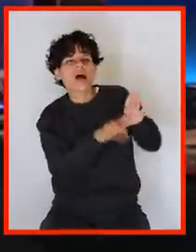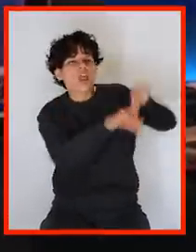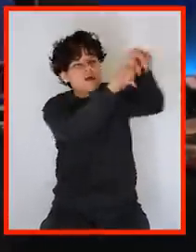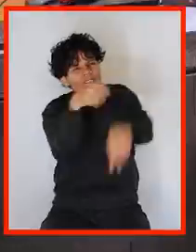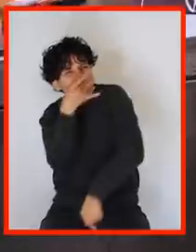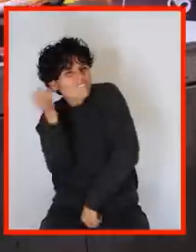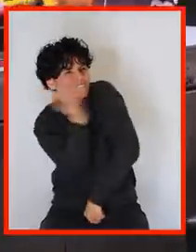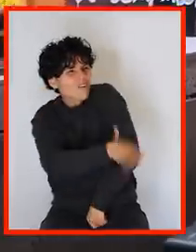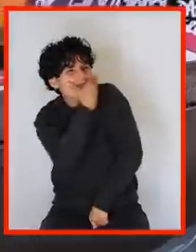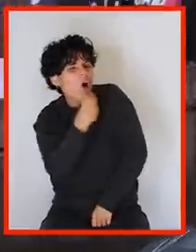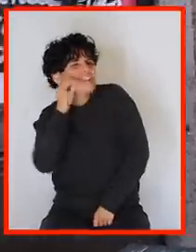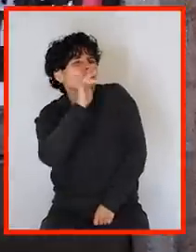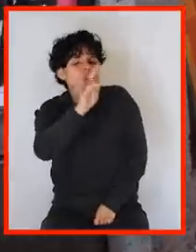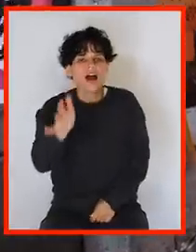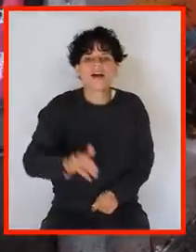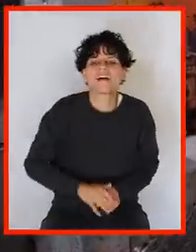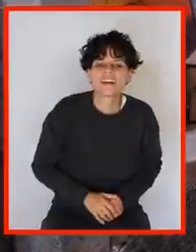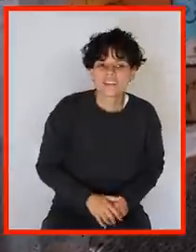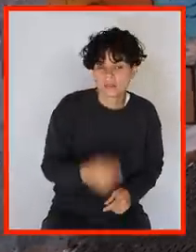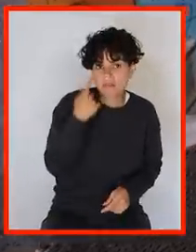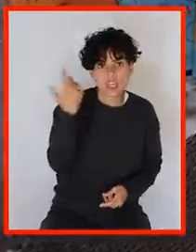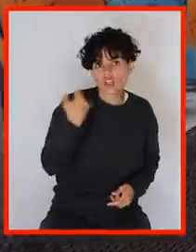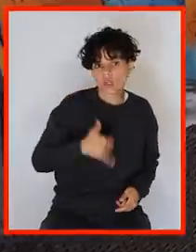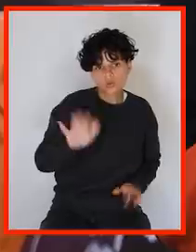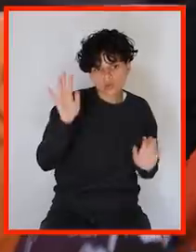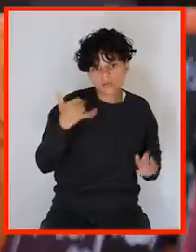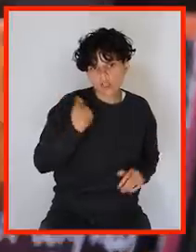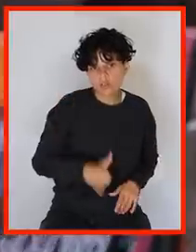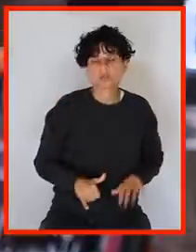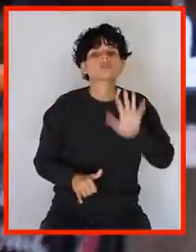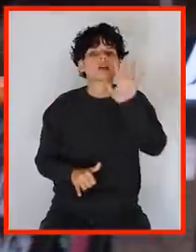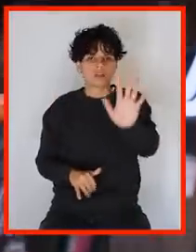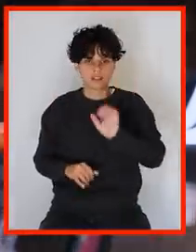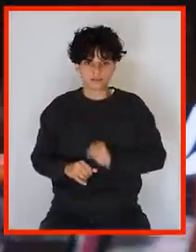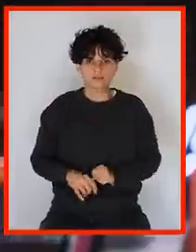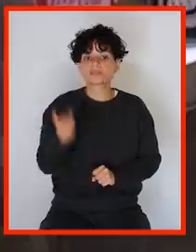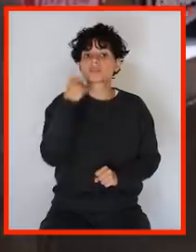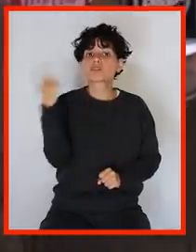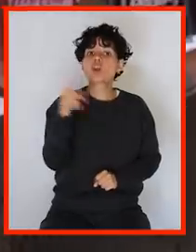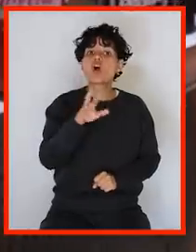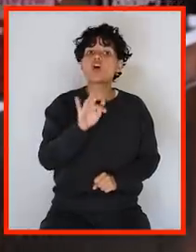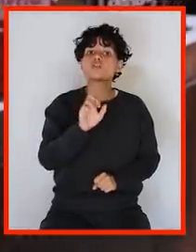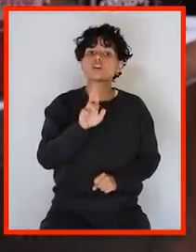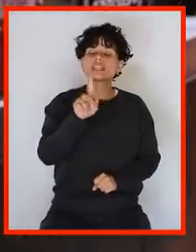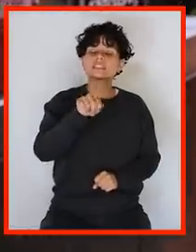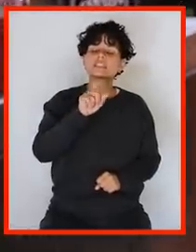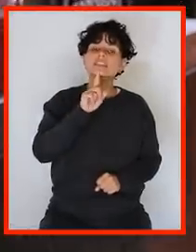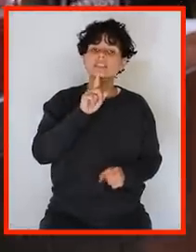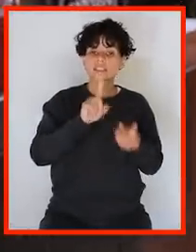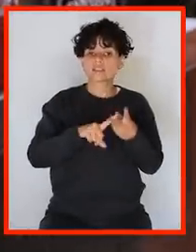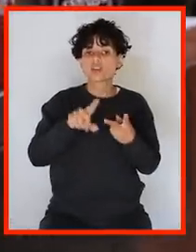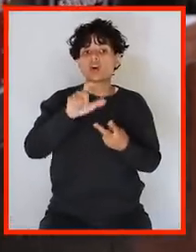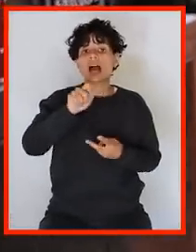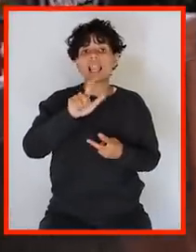paloma! No. Oye, buena la... Ay, pero... No, buena. Di que buena. No te gustó. Como el pico, la... ¿No vino claro? Forest, vino Galigali, pidió un 12 años y